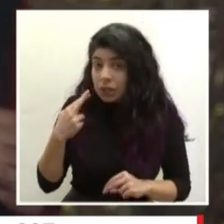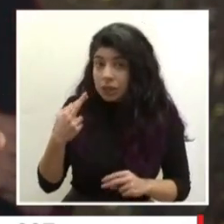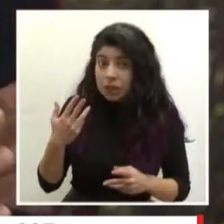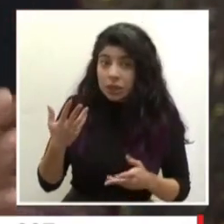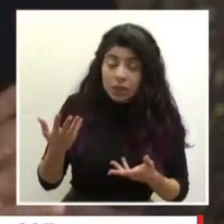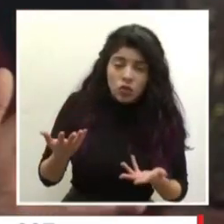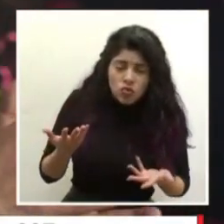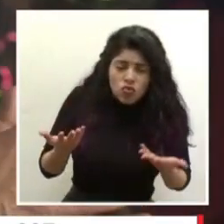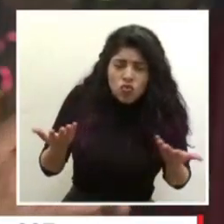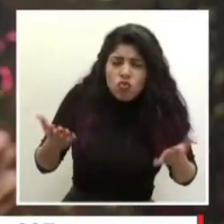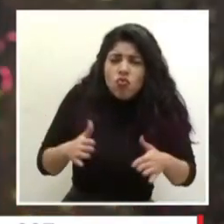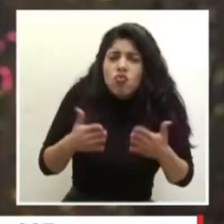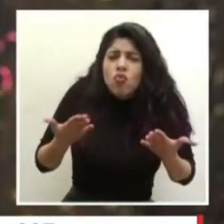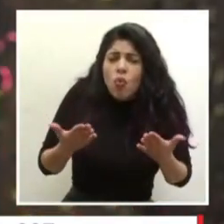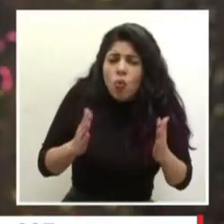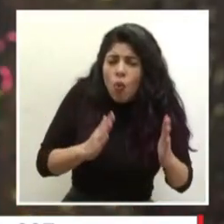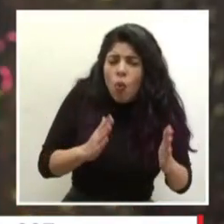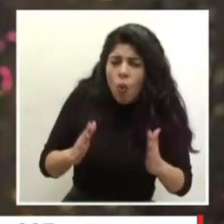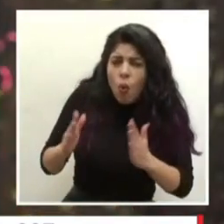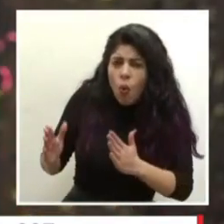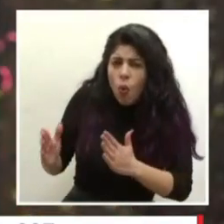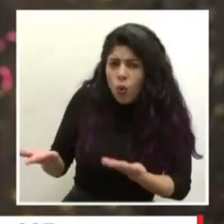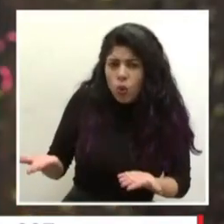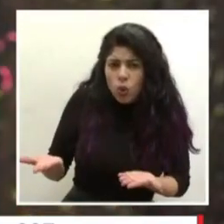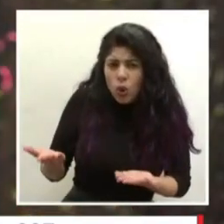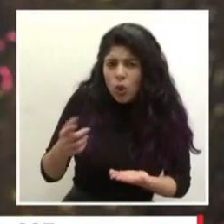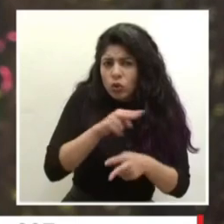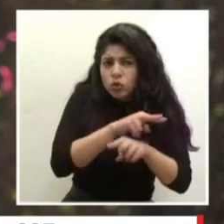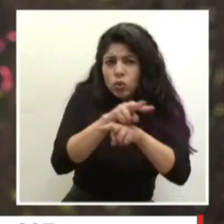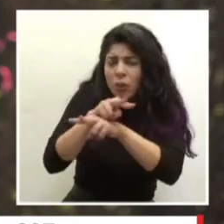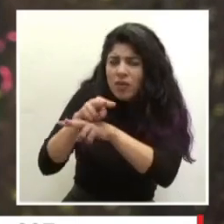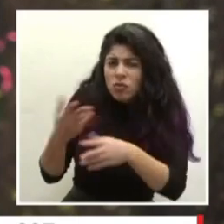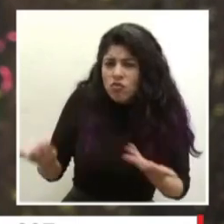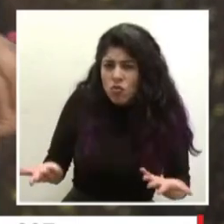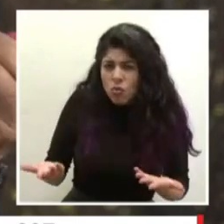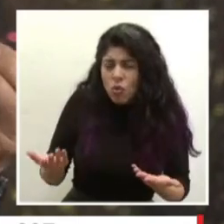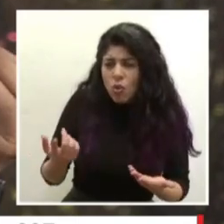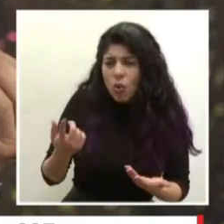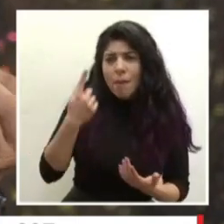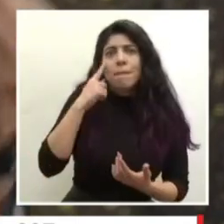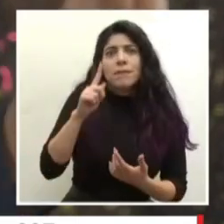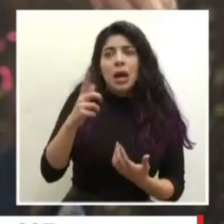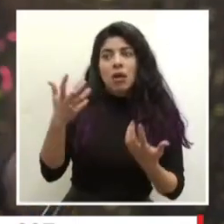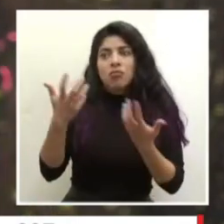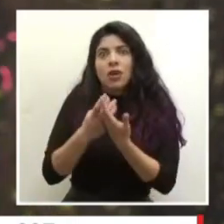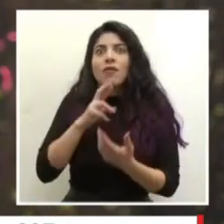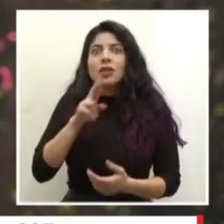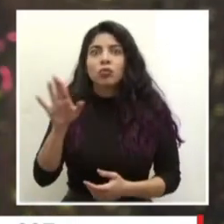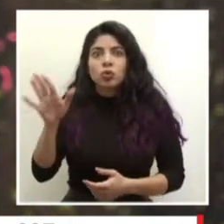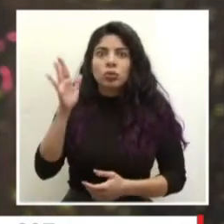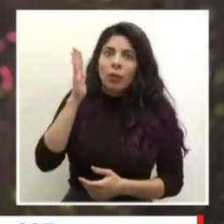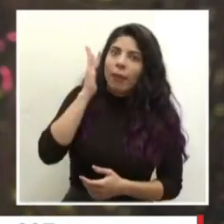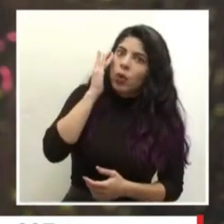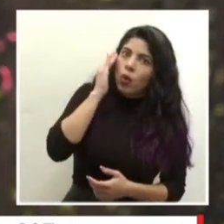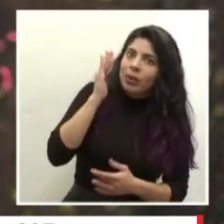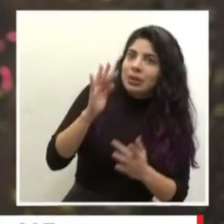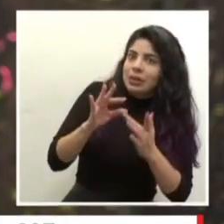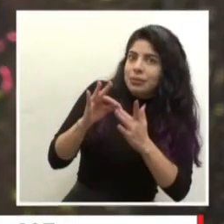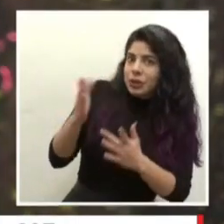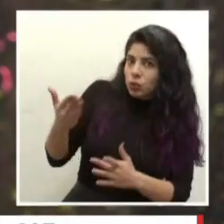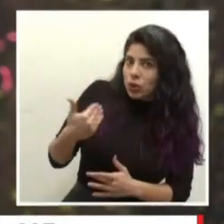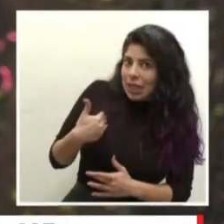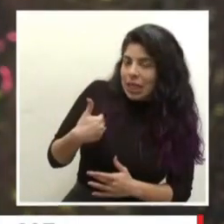¿Cuál va a ser el orden de esa supervisión para responder a esta inquietud tan particular que